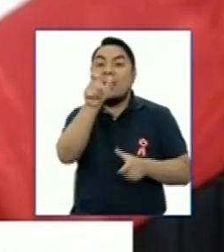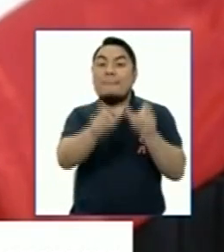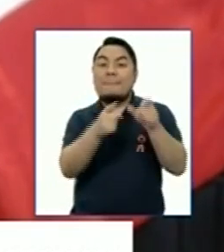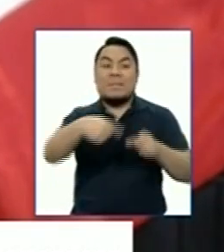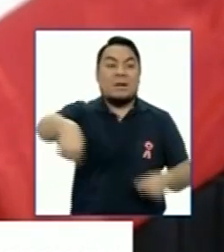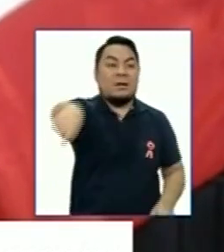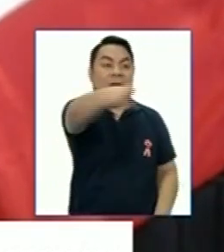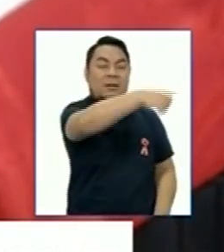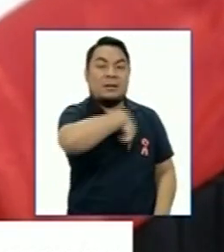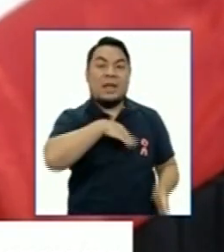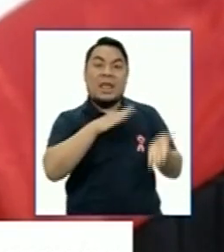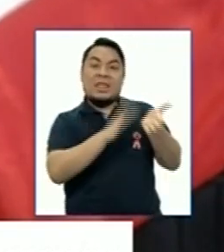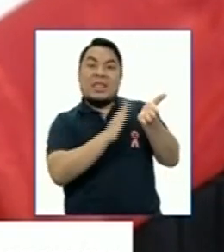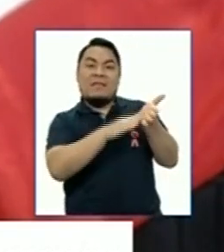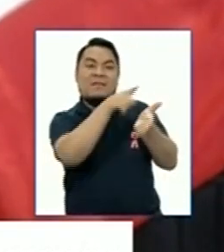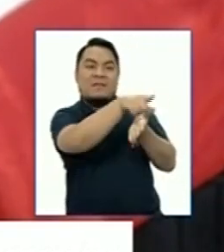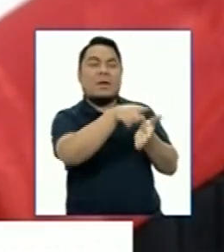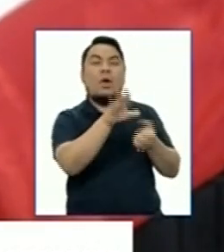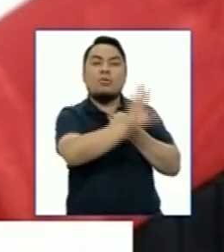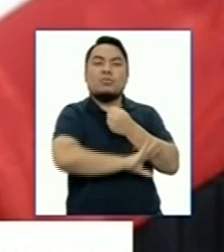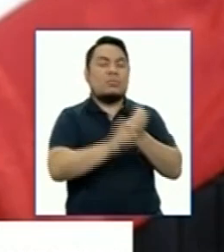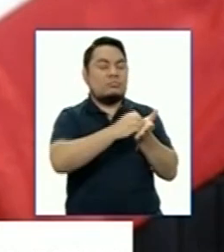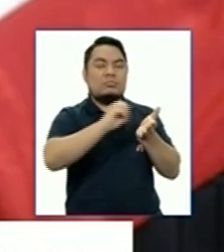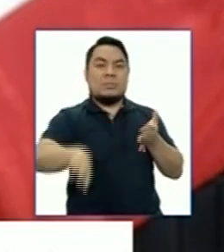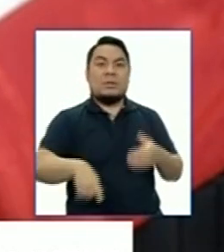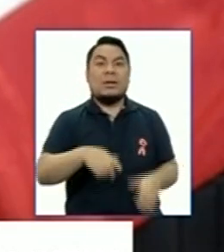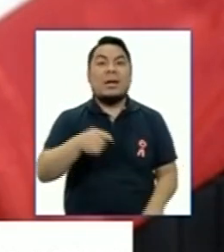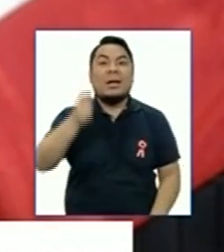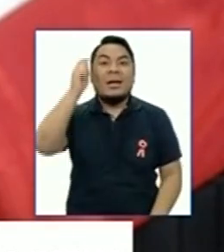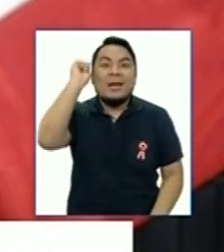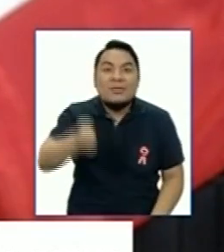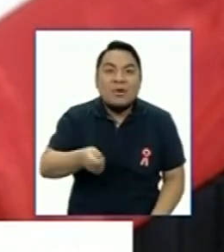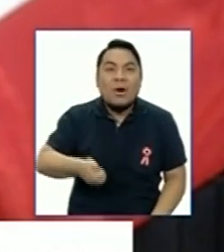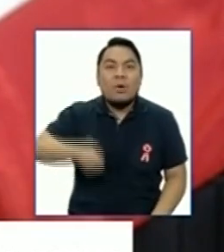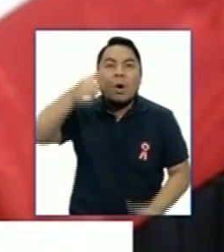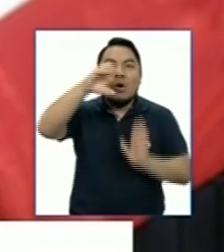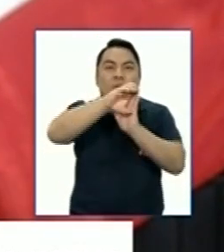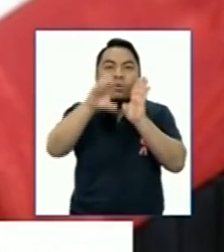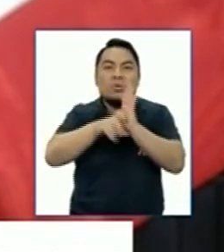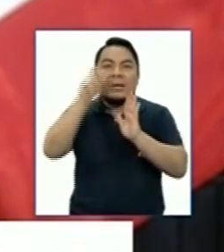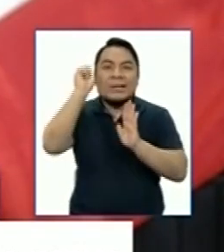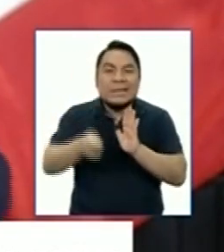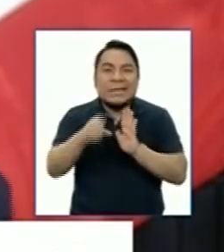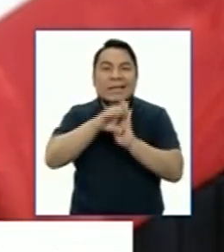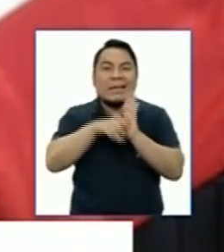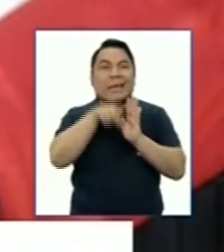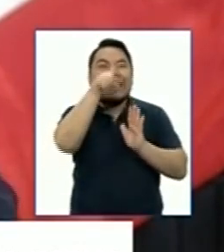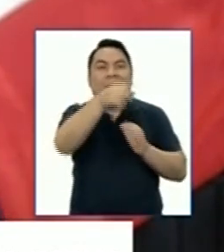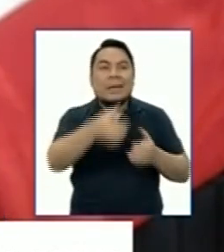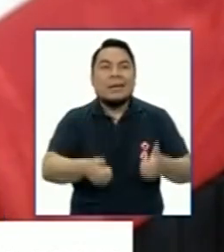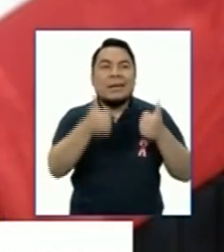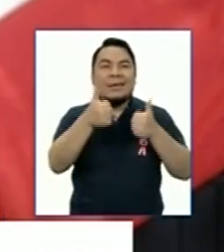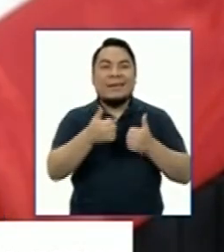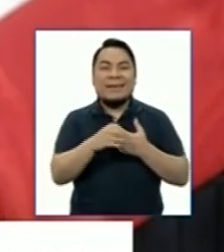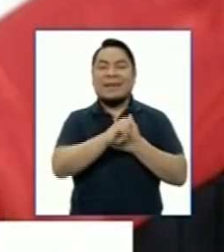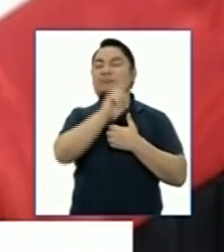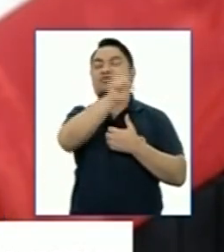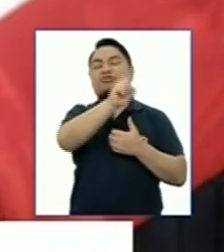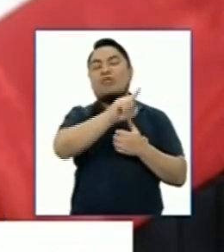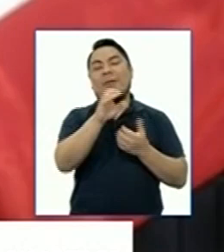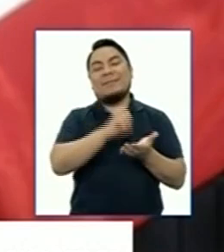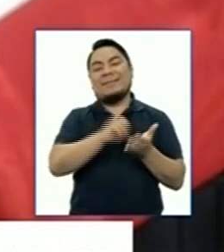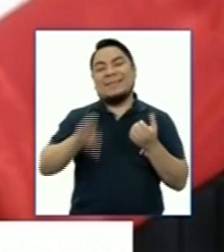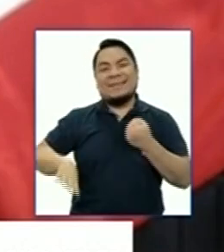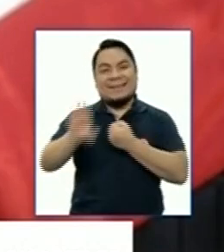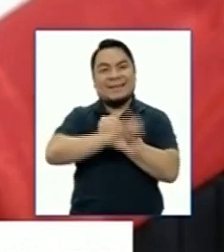responsablemente en ambas cosas muy bien claramente este congreso podría entró con la promesa de llevar adelante la reforma política y se encontró con otra coyuntura y